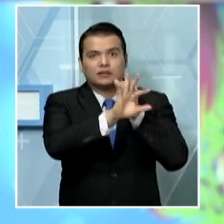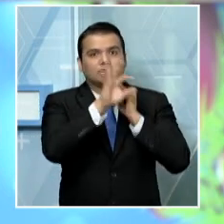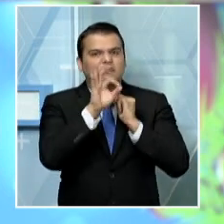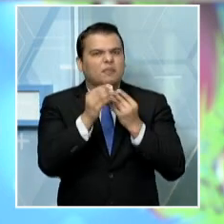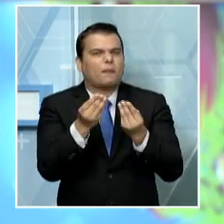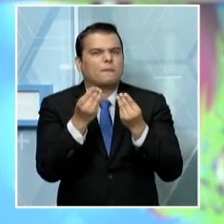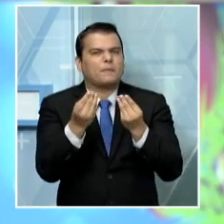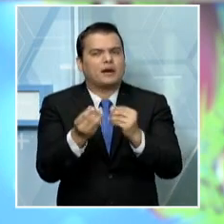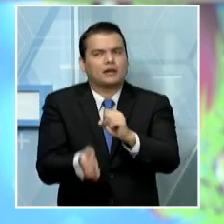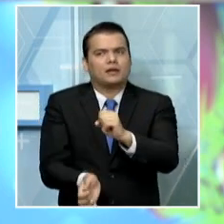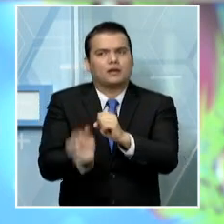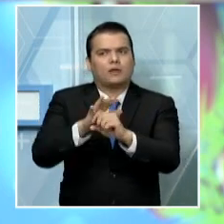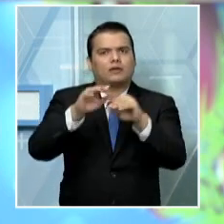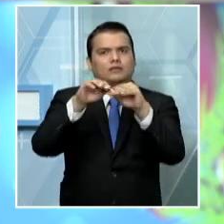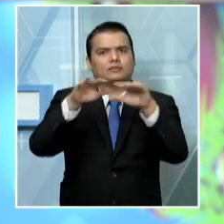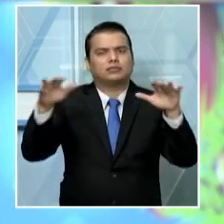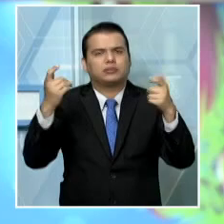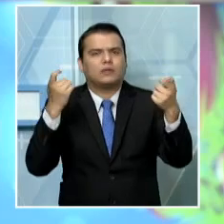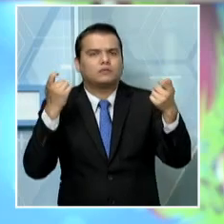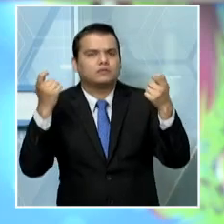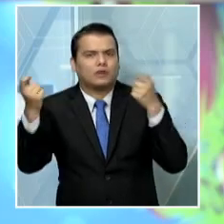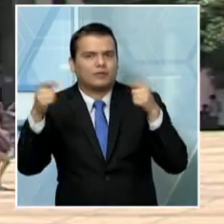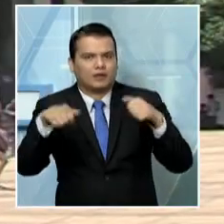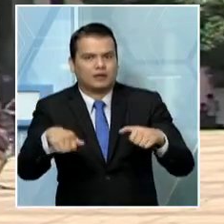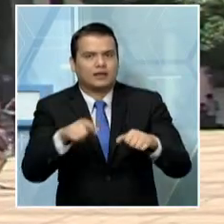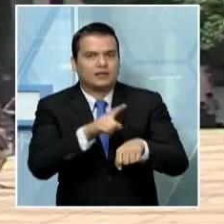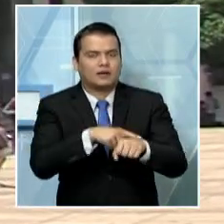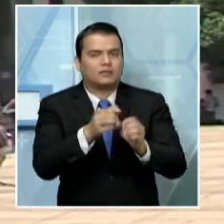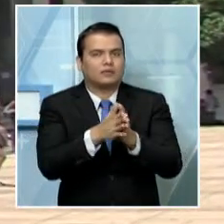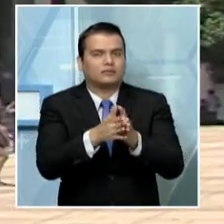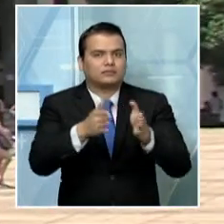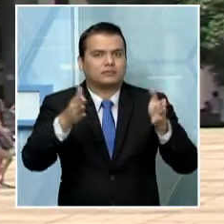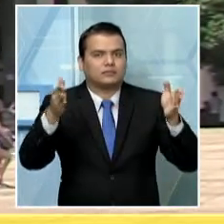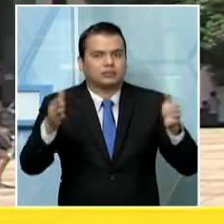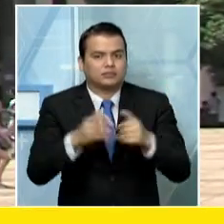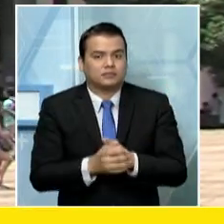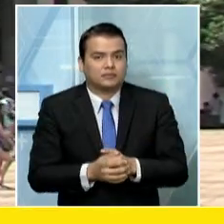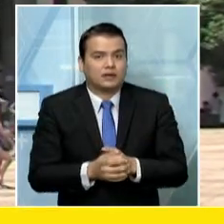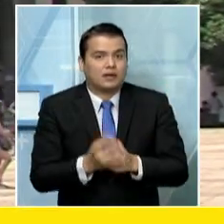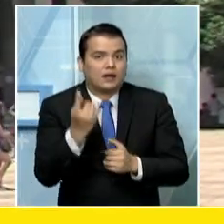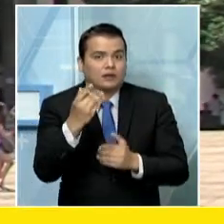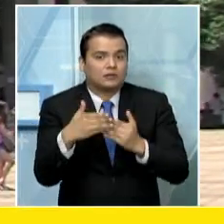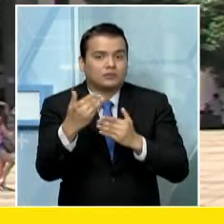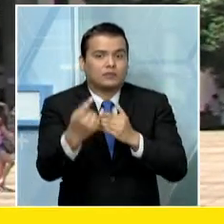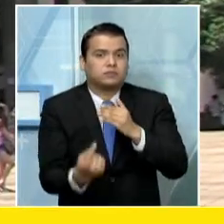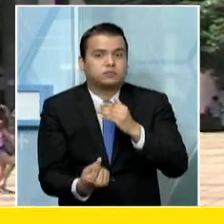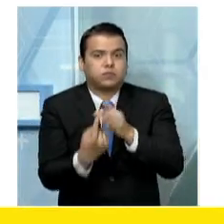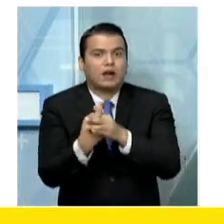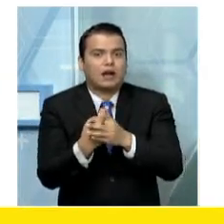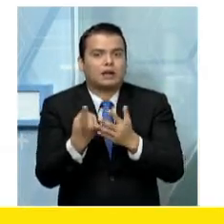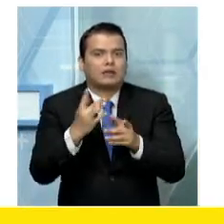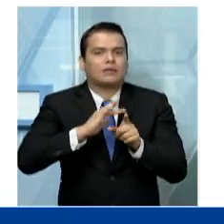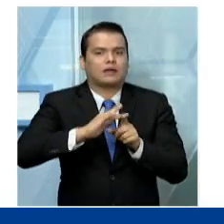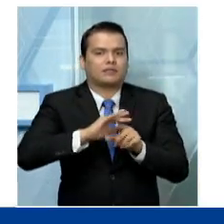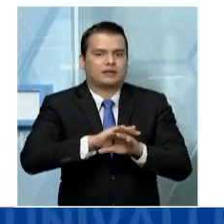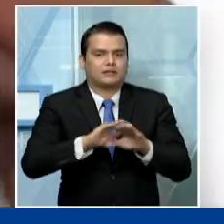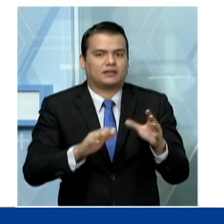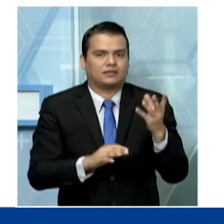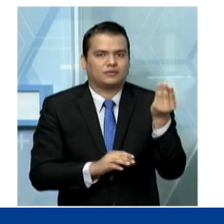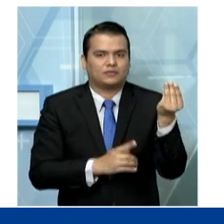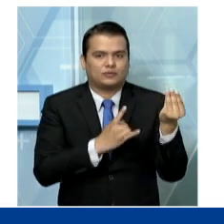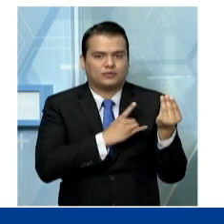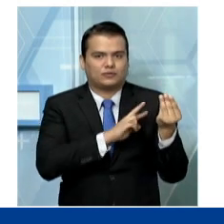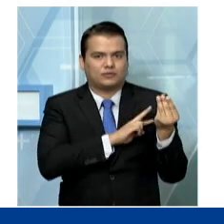y saber reaccionar a situaciones similares un grupo de investigadores de la universidad del valle de desarrollo sin